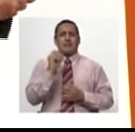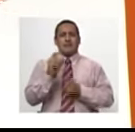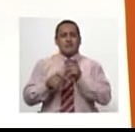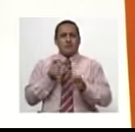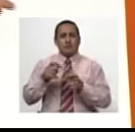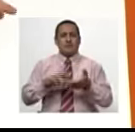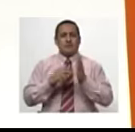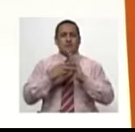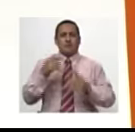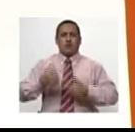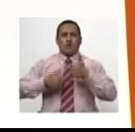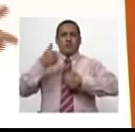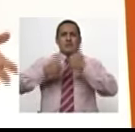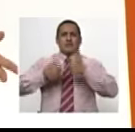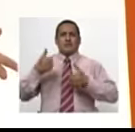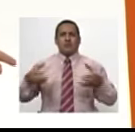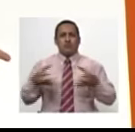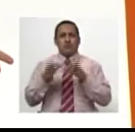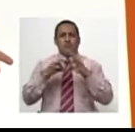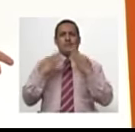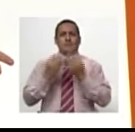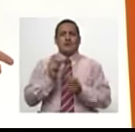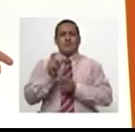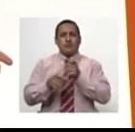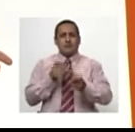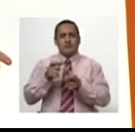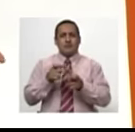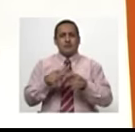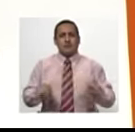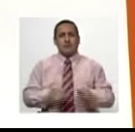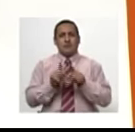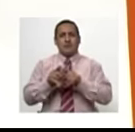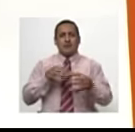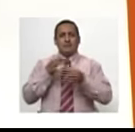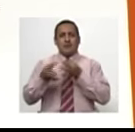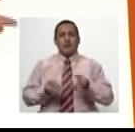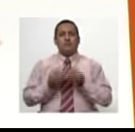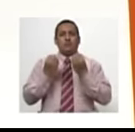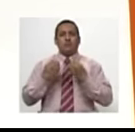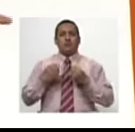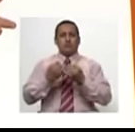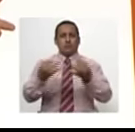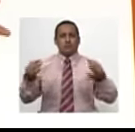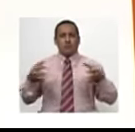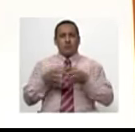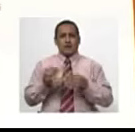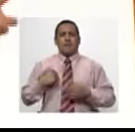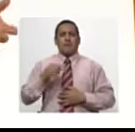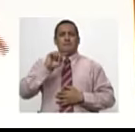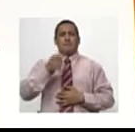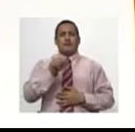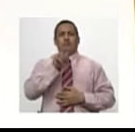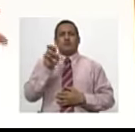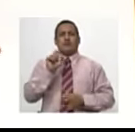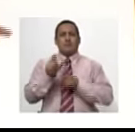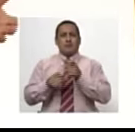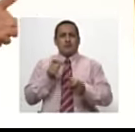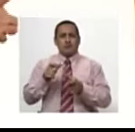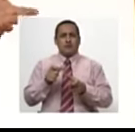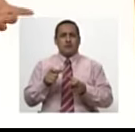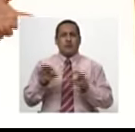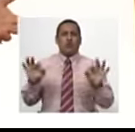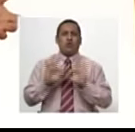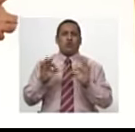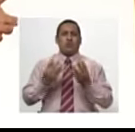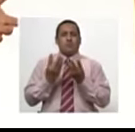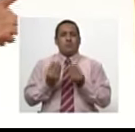Claro. O sea, es una competencia ya entre las familias del pueblo, como se dice, ¿no? O sea, porque en un distrito rural que tiene 1.200 habitantes